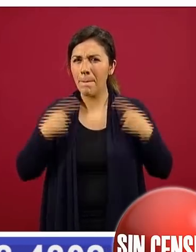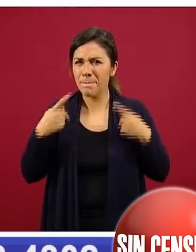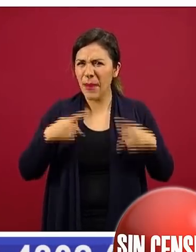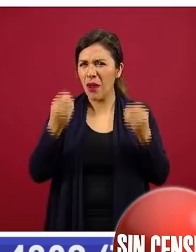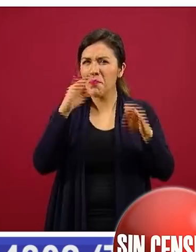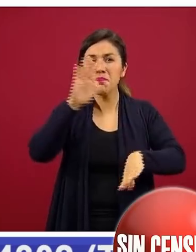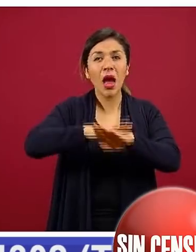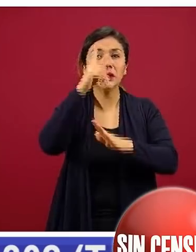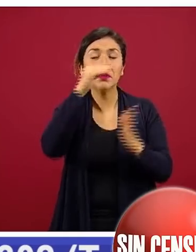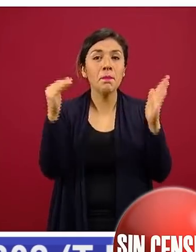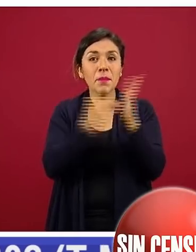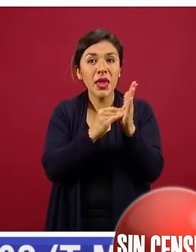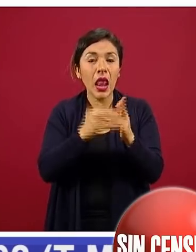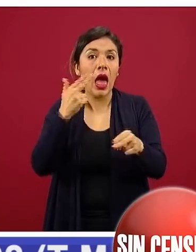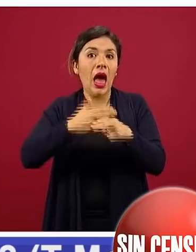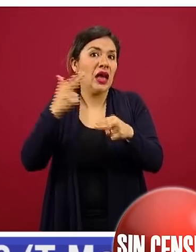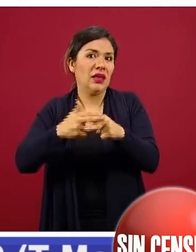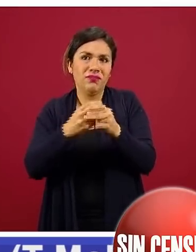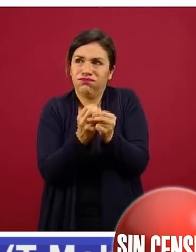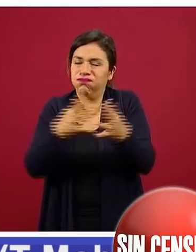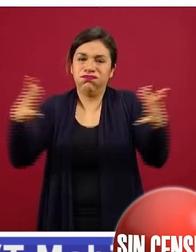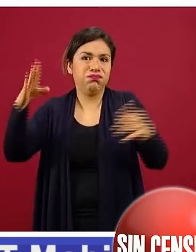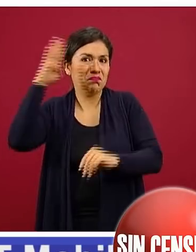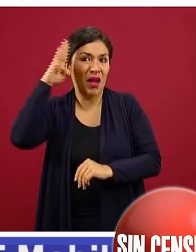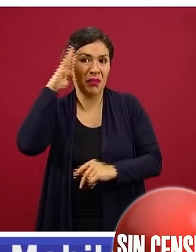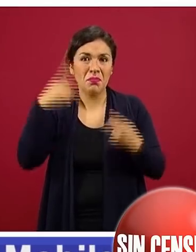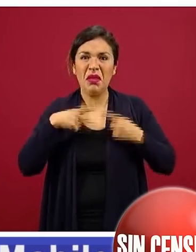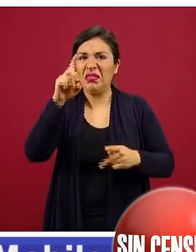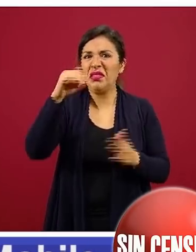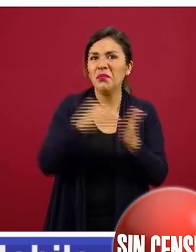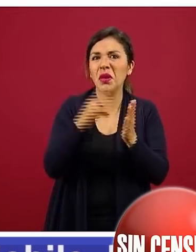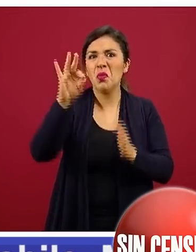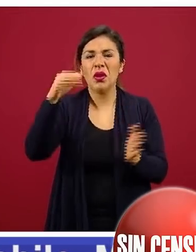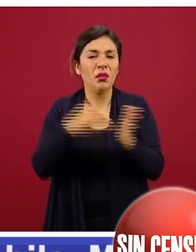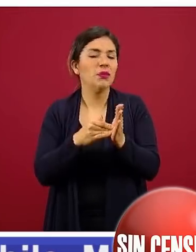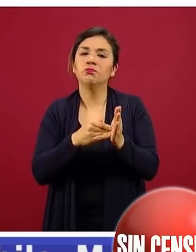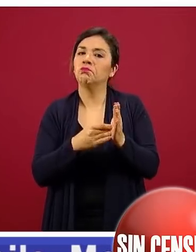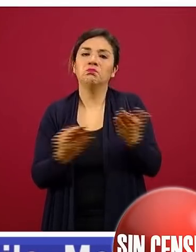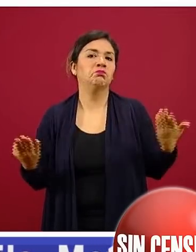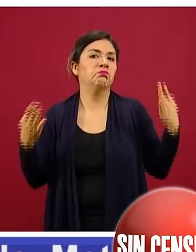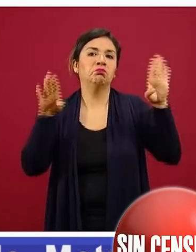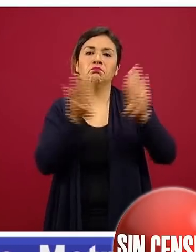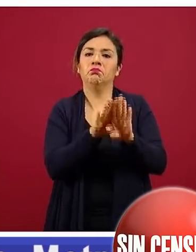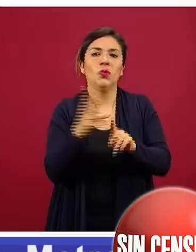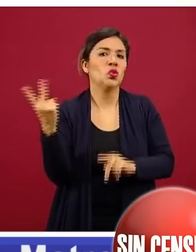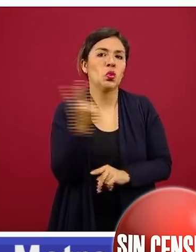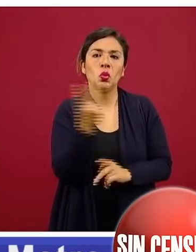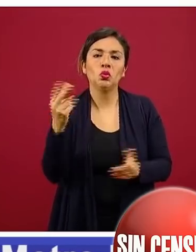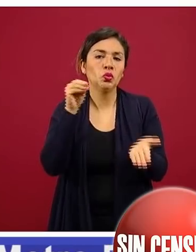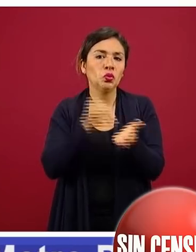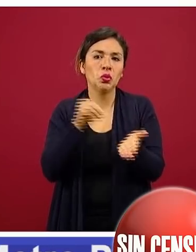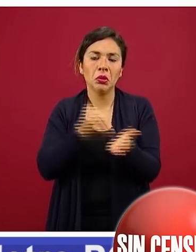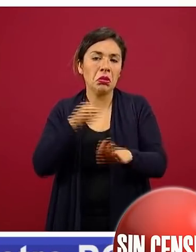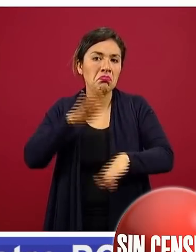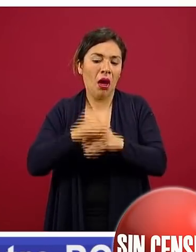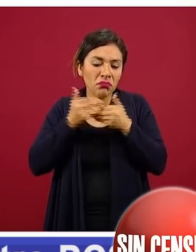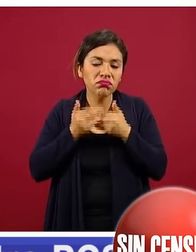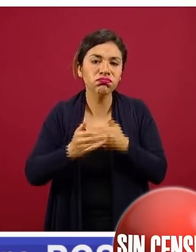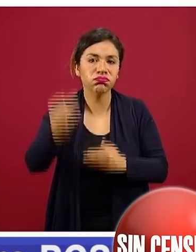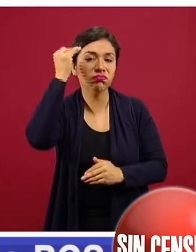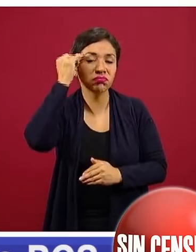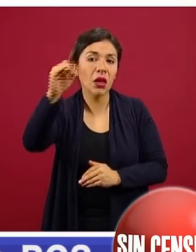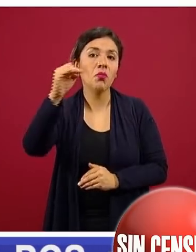1,000 personas, hasta cantidades grandes, 30,000, 40,000, definitivamente cerrados todavía durante los